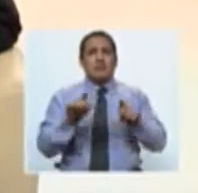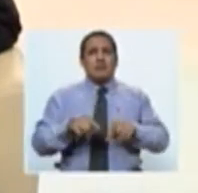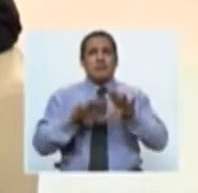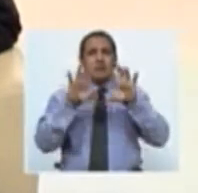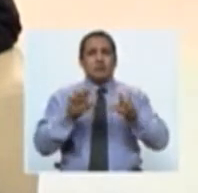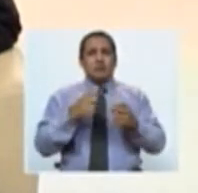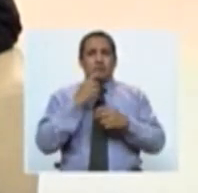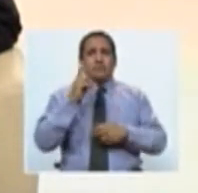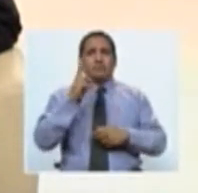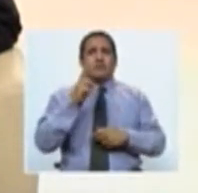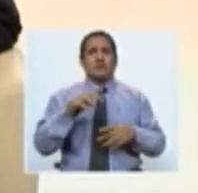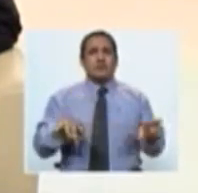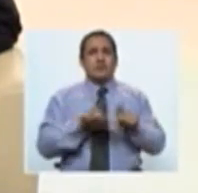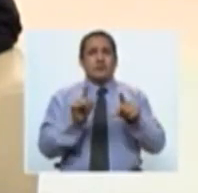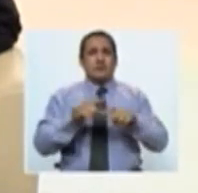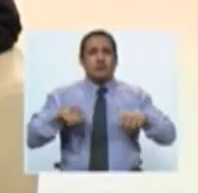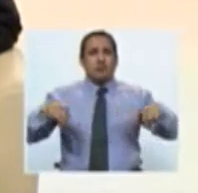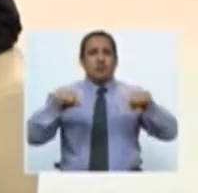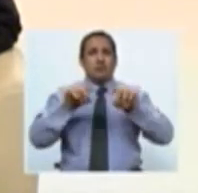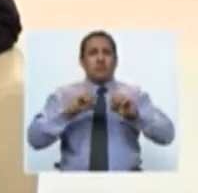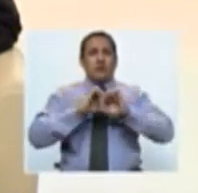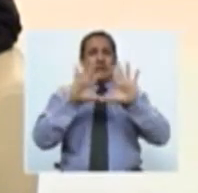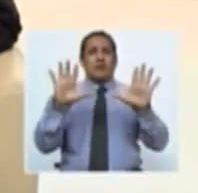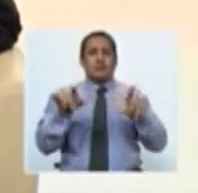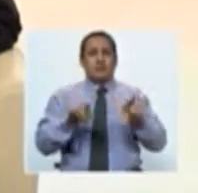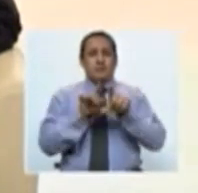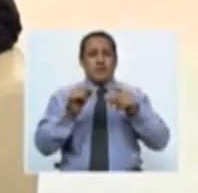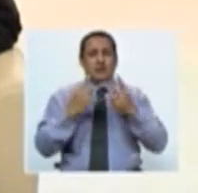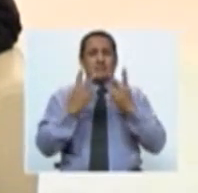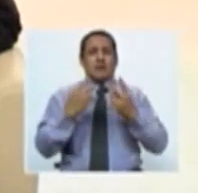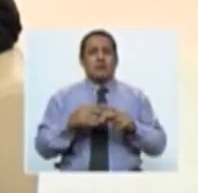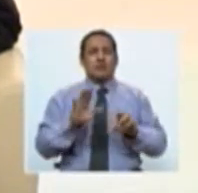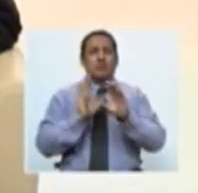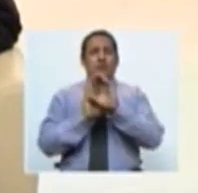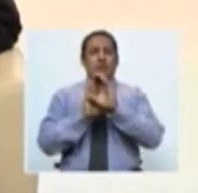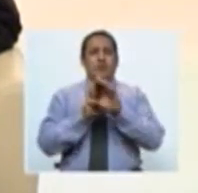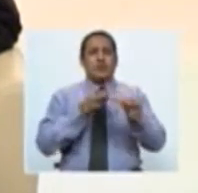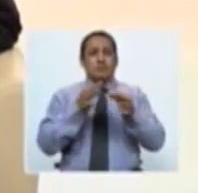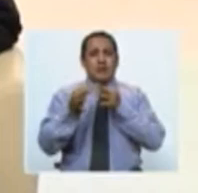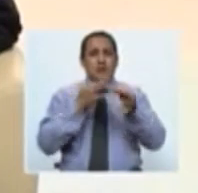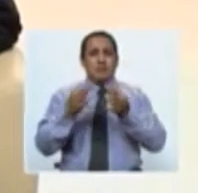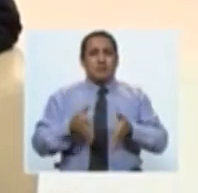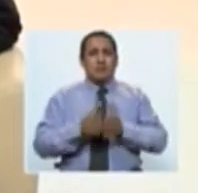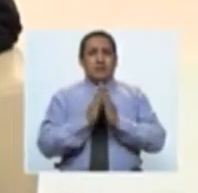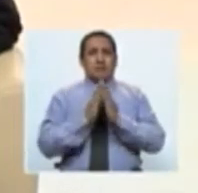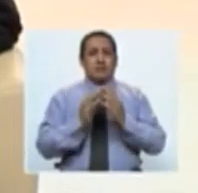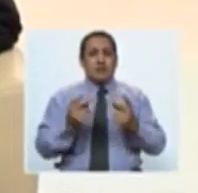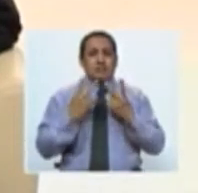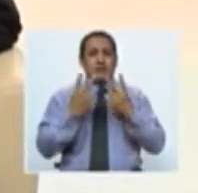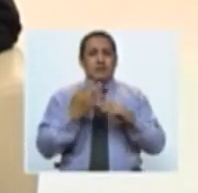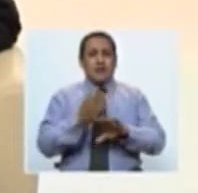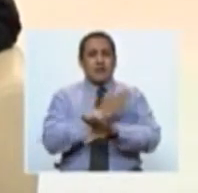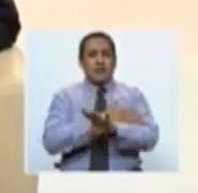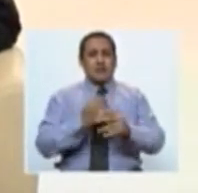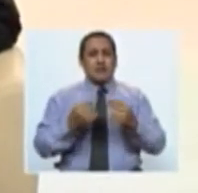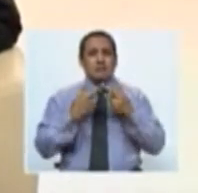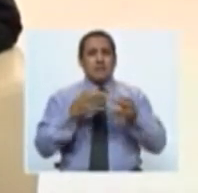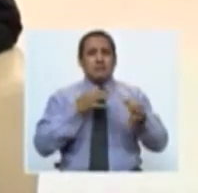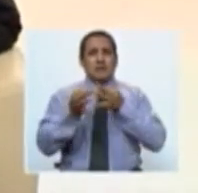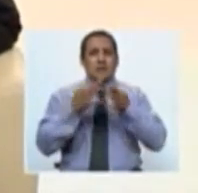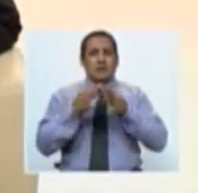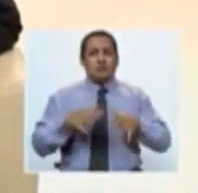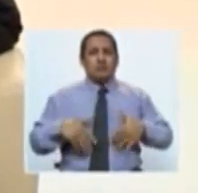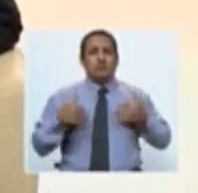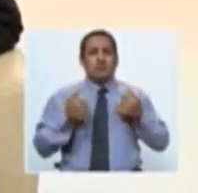en la evaluación de los docentes. Entonces ahí queda claro que ya estábamos ante algo constitucionalmente exigido, ¿no? Exacto. Y frente a eso ya